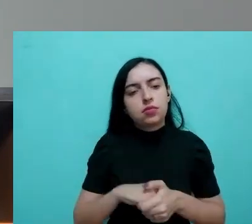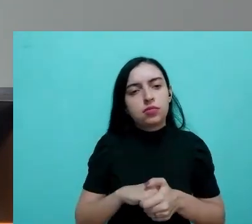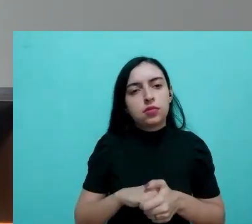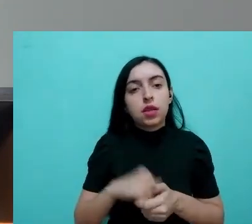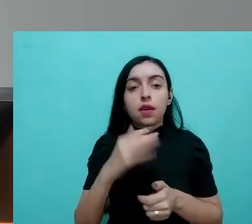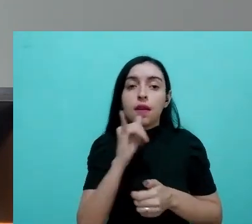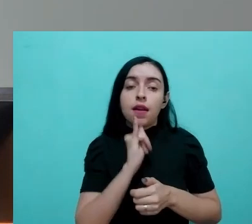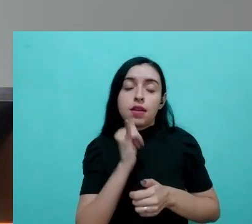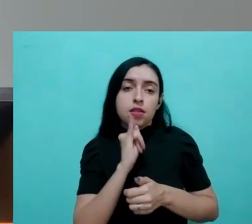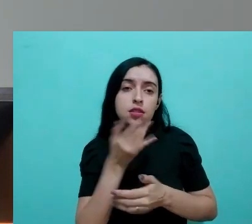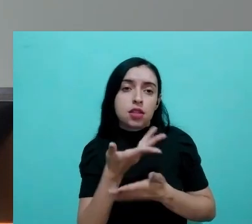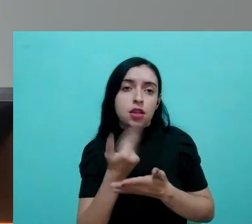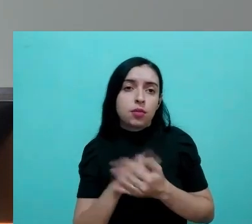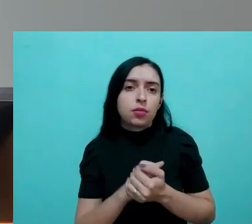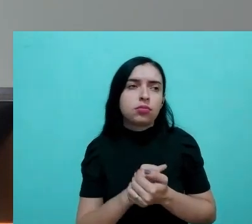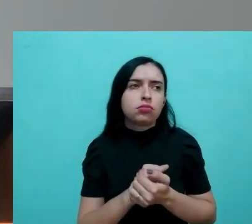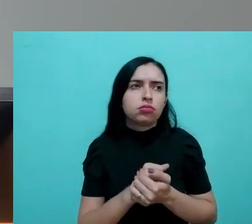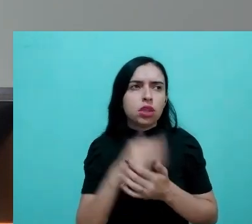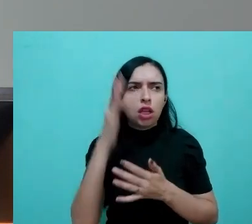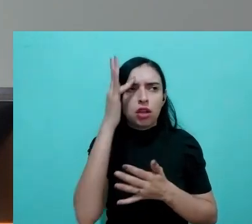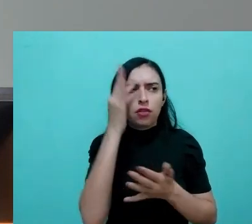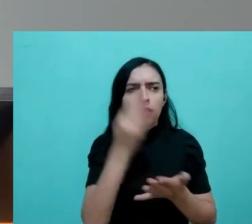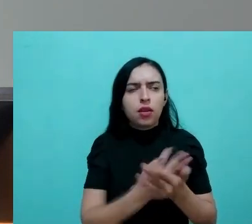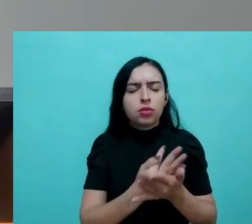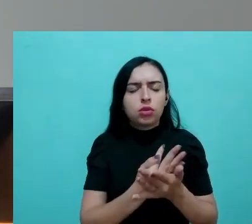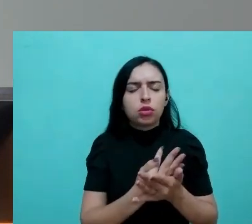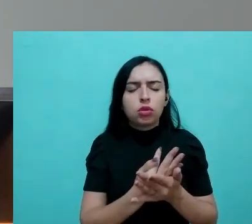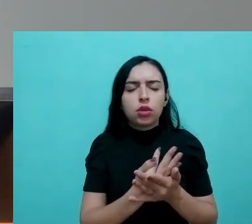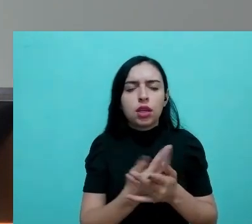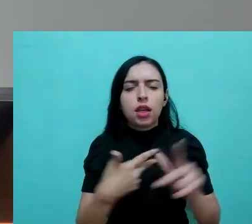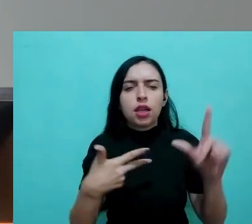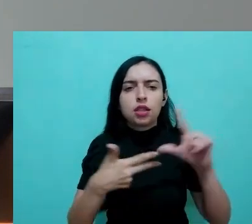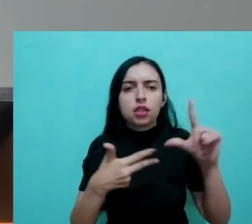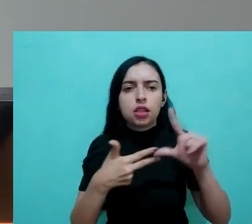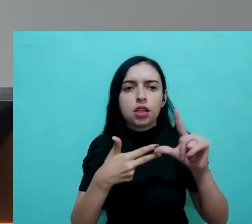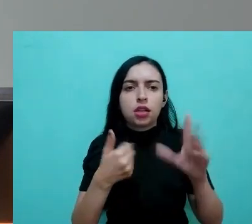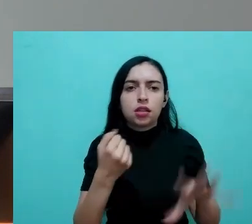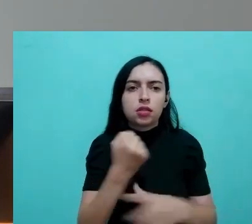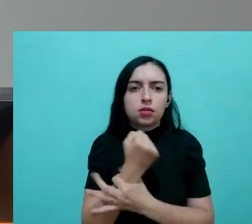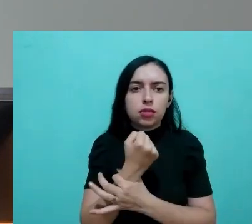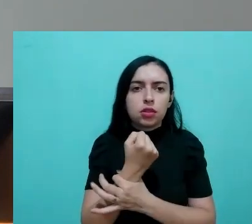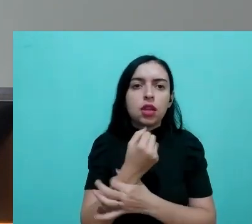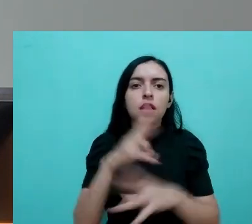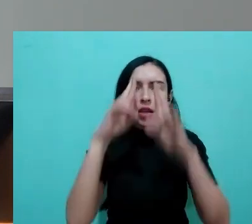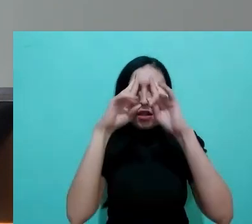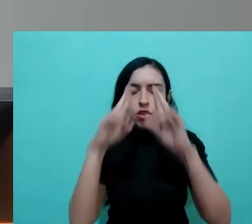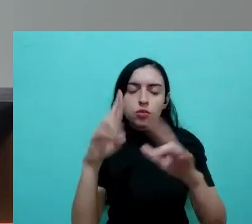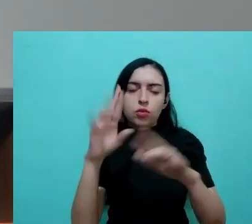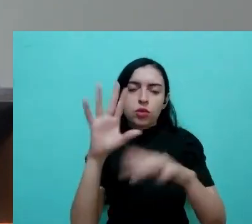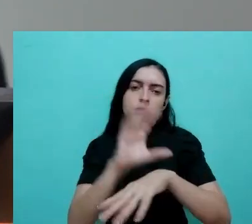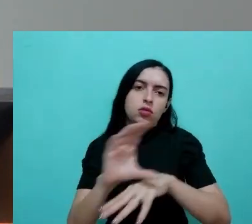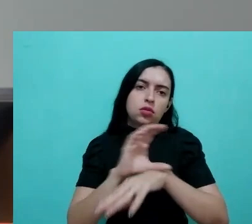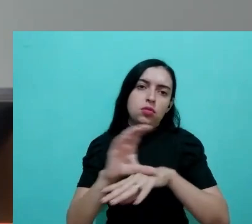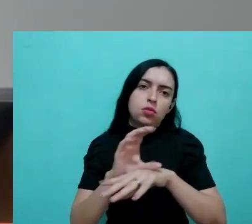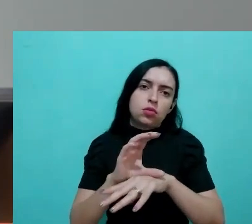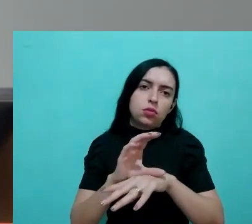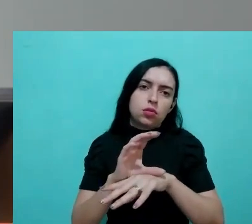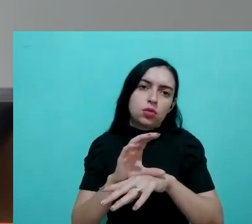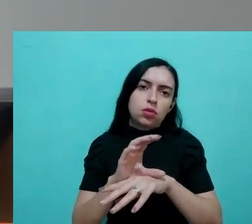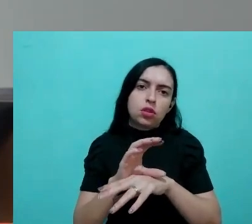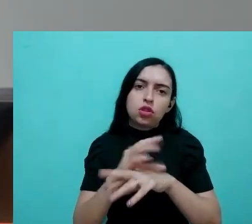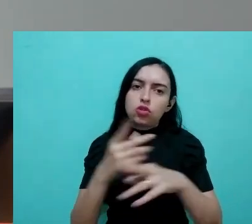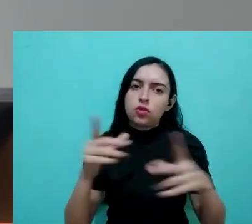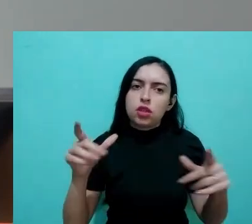ejemplo, confiar a un órgano legislativo la garantía del respeto de la Constitución por los otros